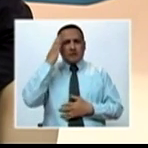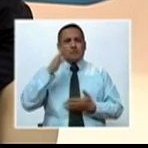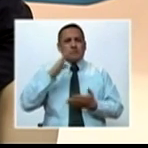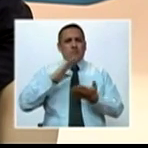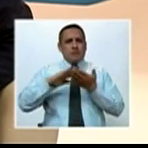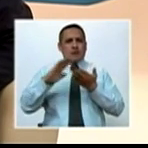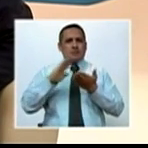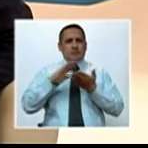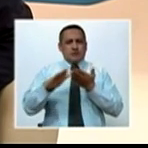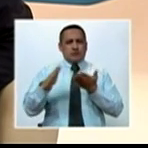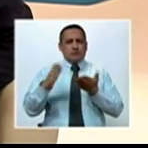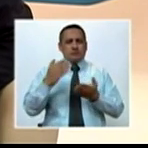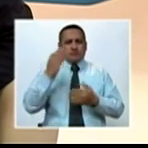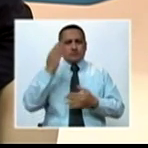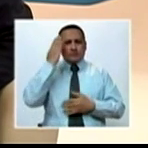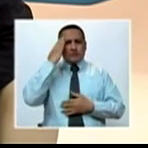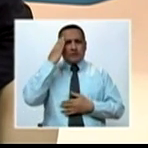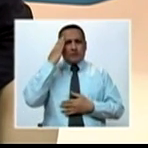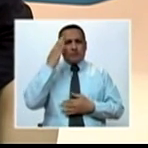autorizada